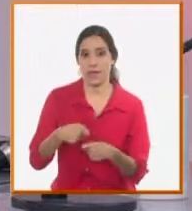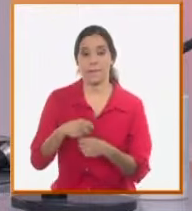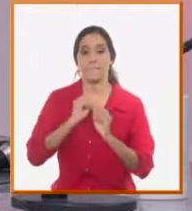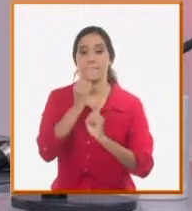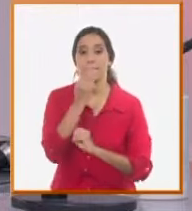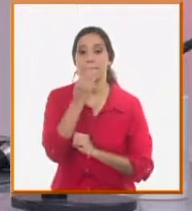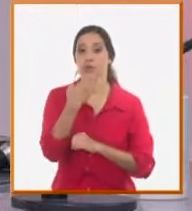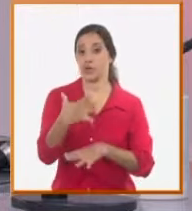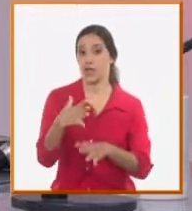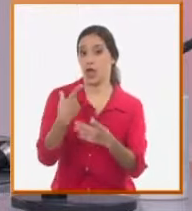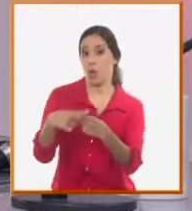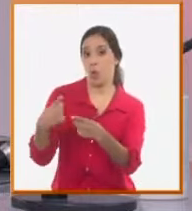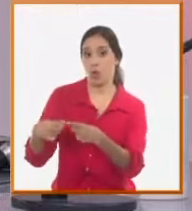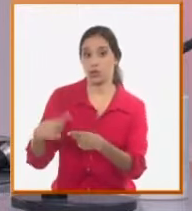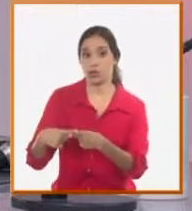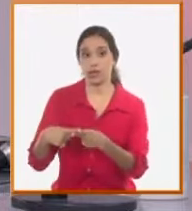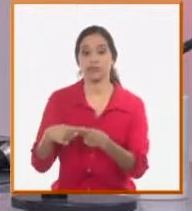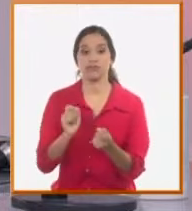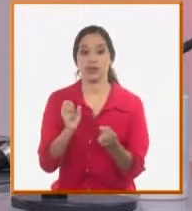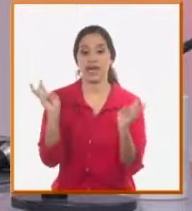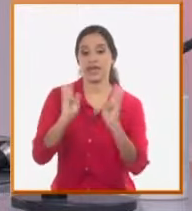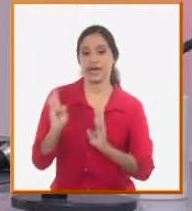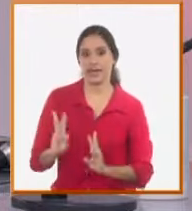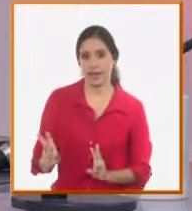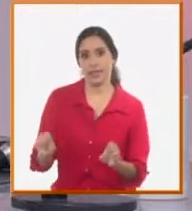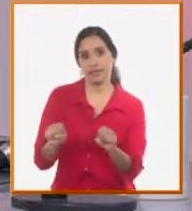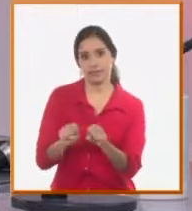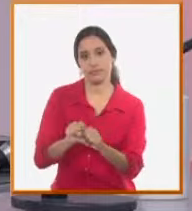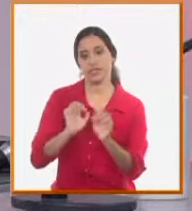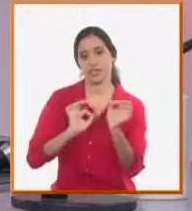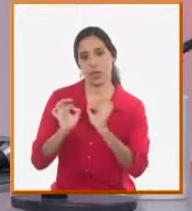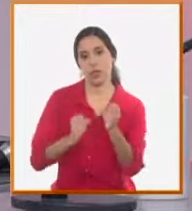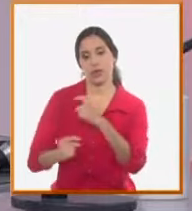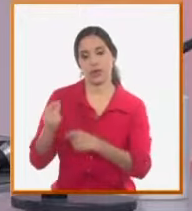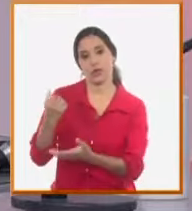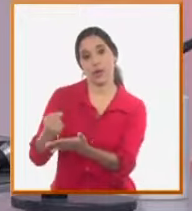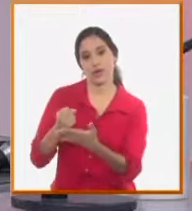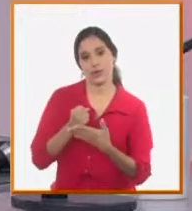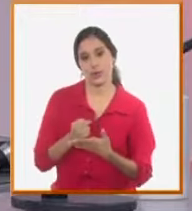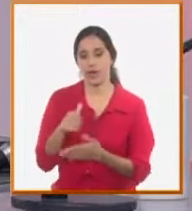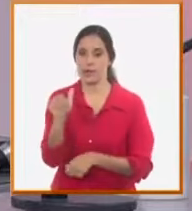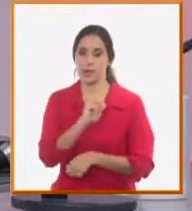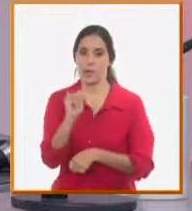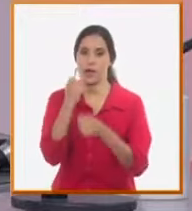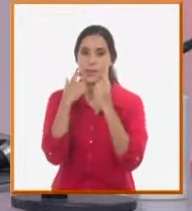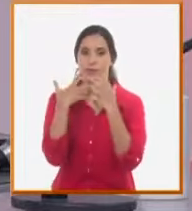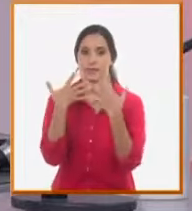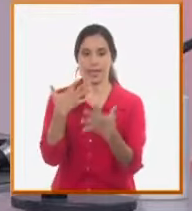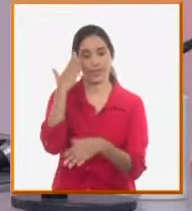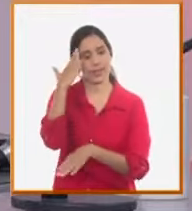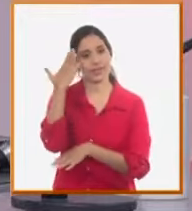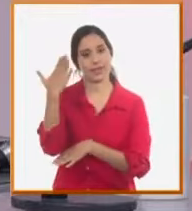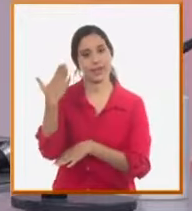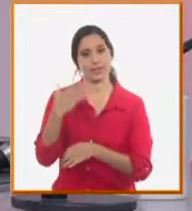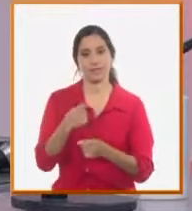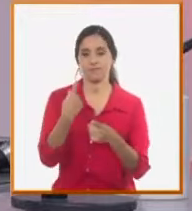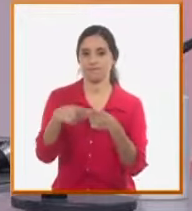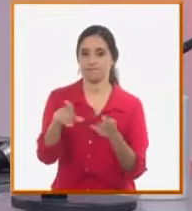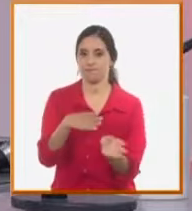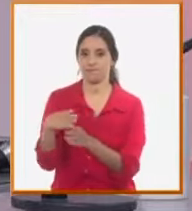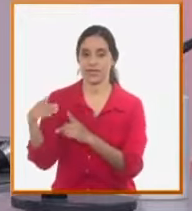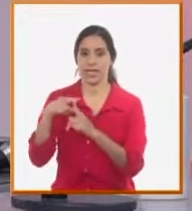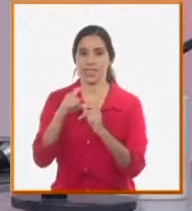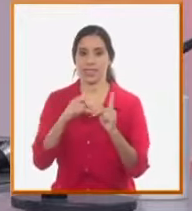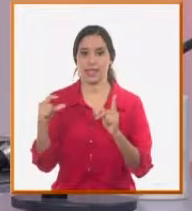adquirir los seguros de manera online. Creo que sería muy beneficioso y nos facilitaría mucho la gestión. Gracias. Vamos entonces a escuchar